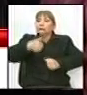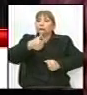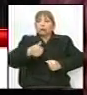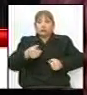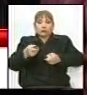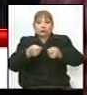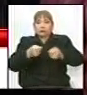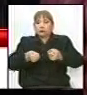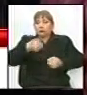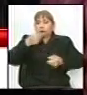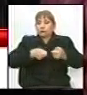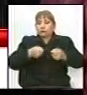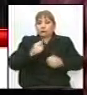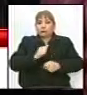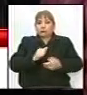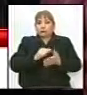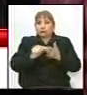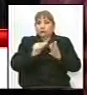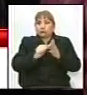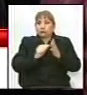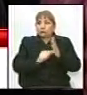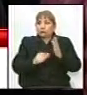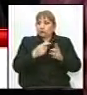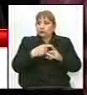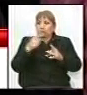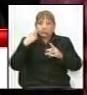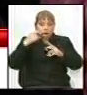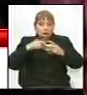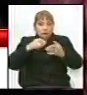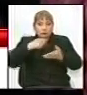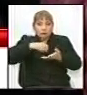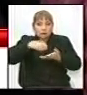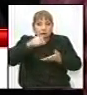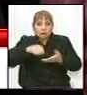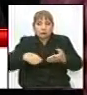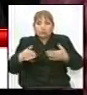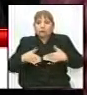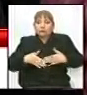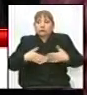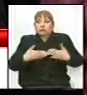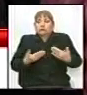área involucrados en la obtención de la verificación de firma de Podemos.